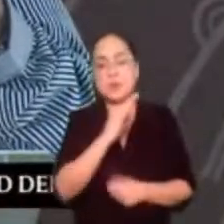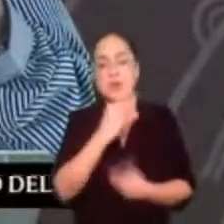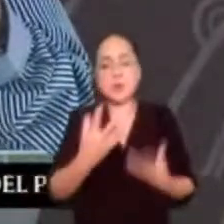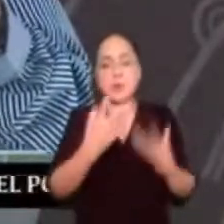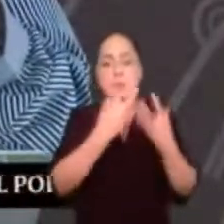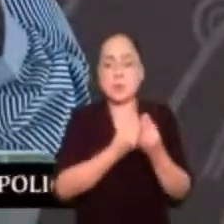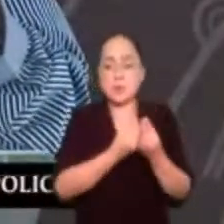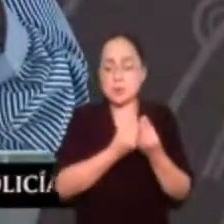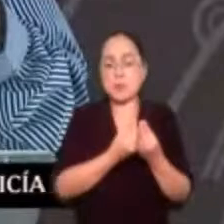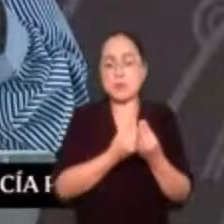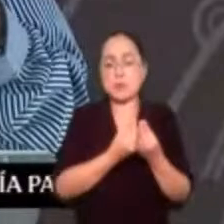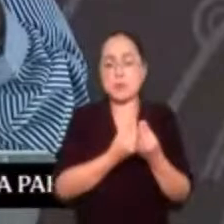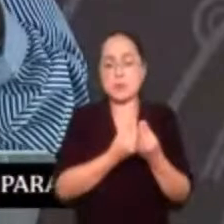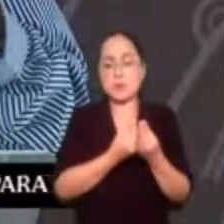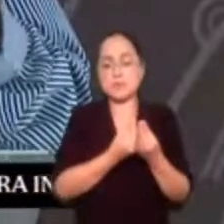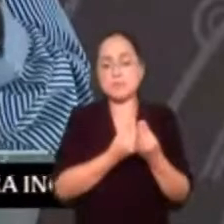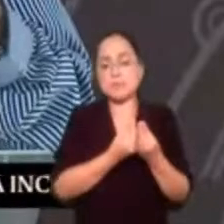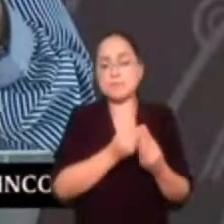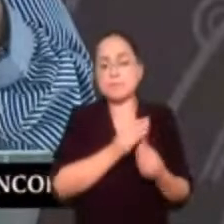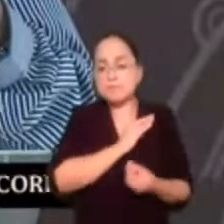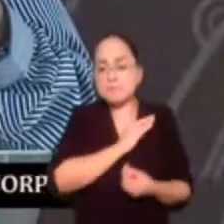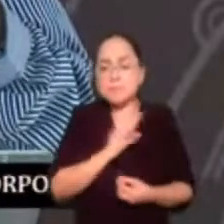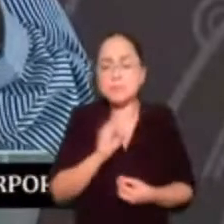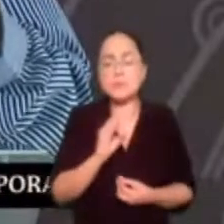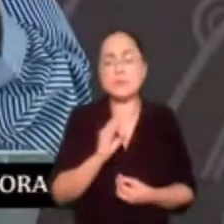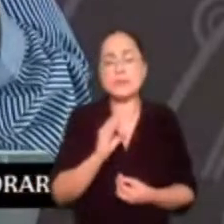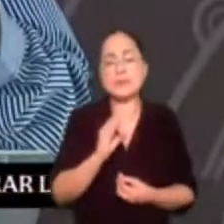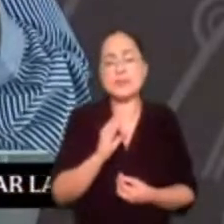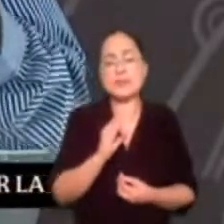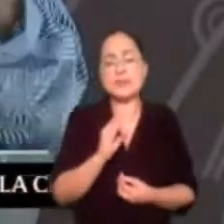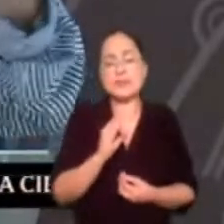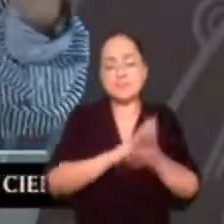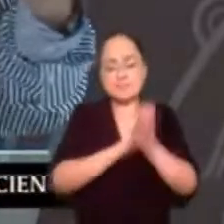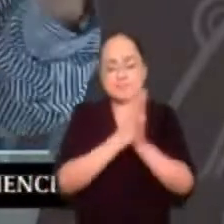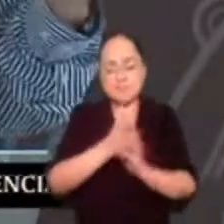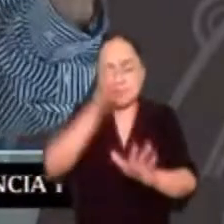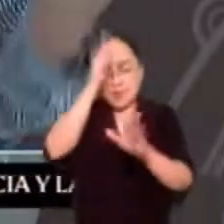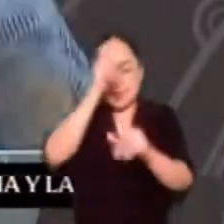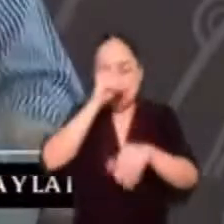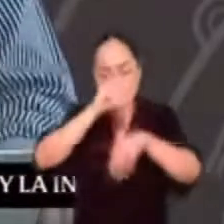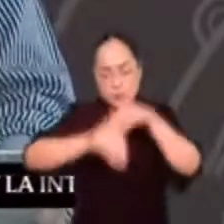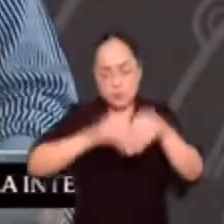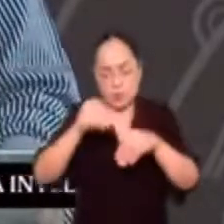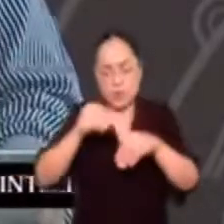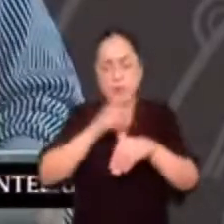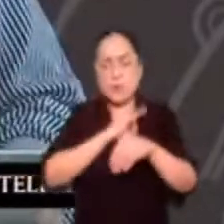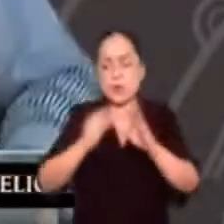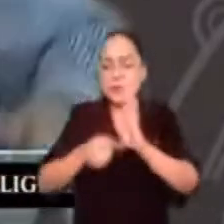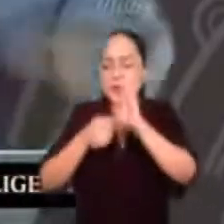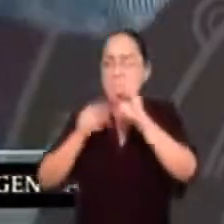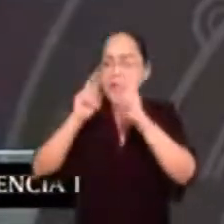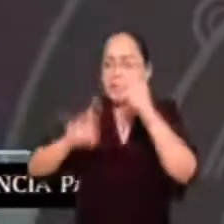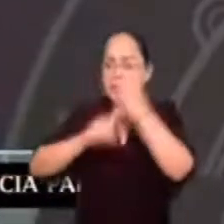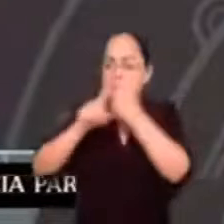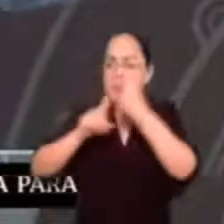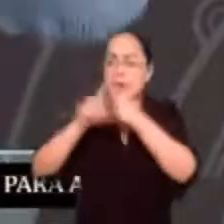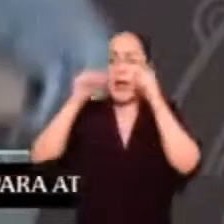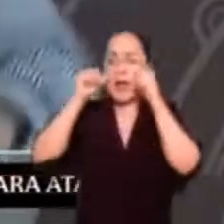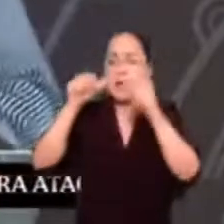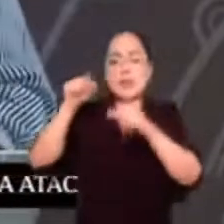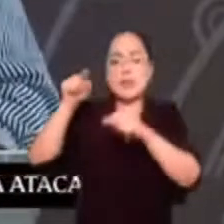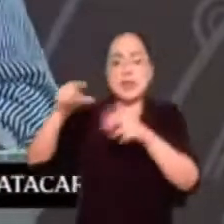un esfuerzo para llegar a un convenio que lo podamos atender con el SAT. Así